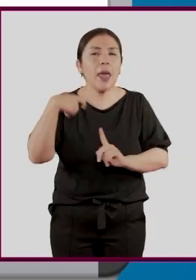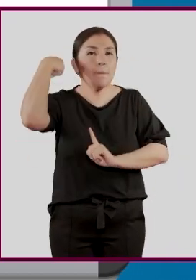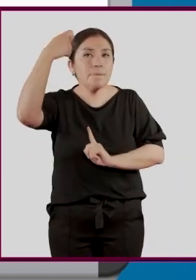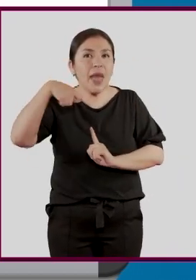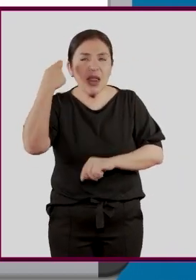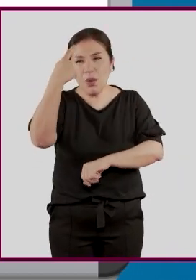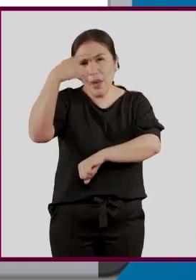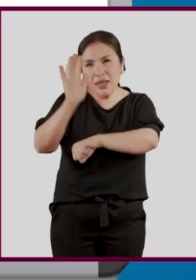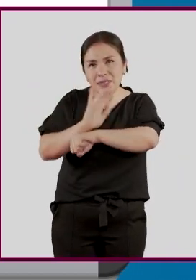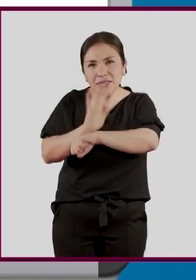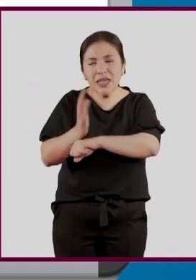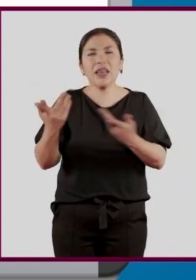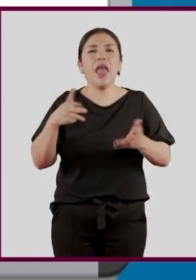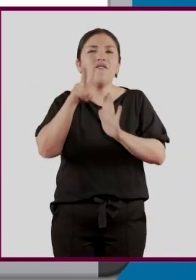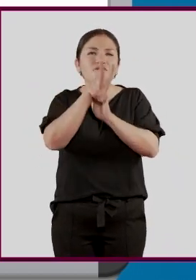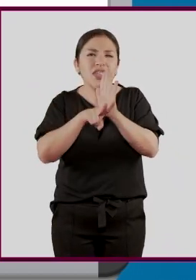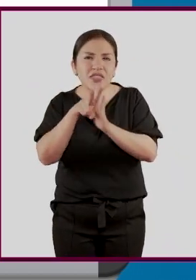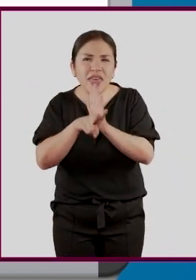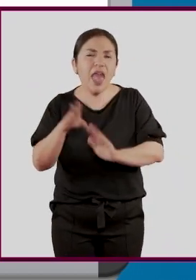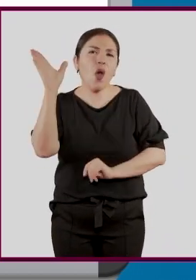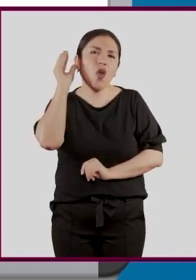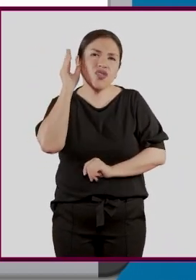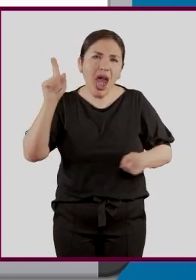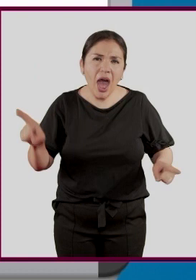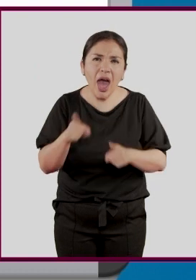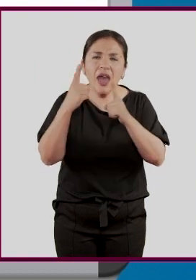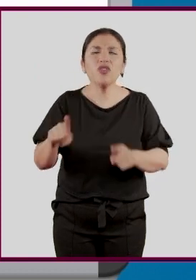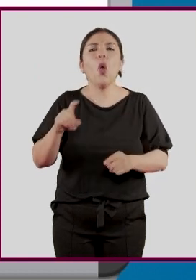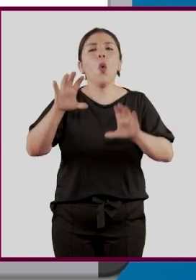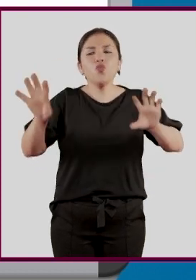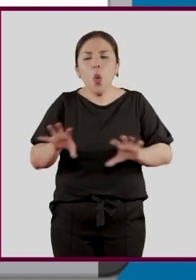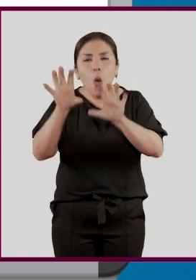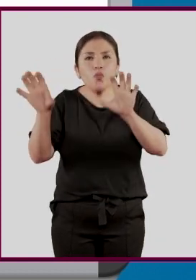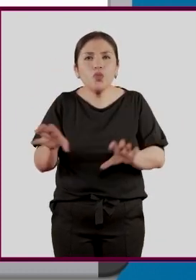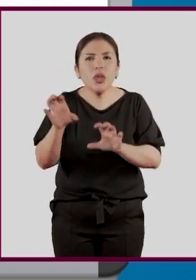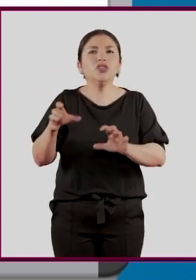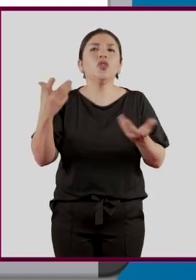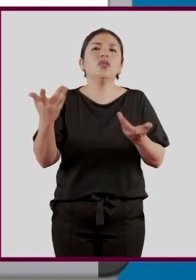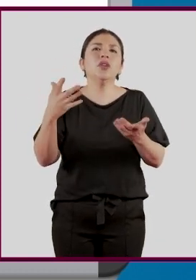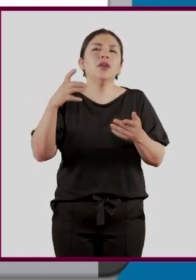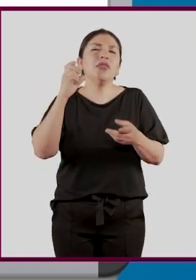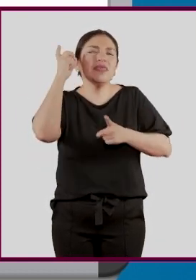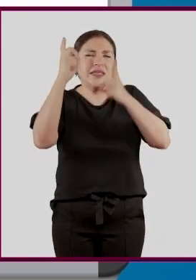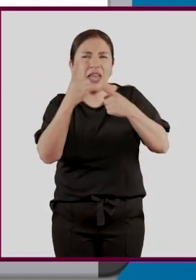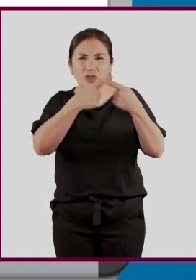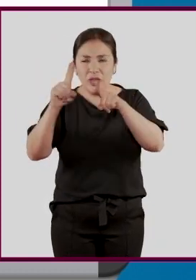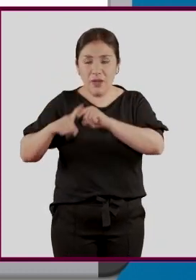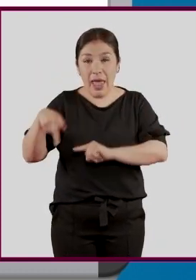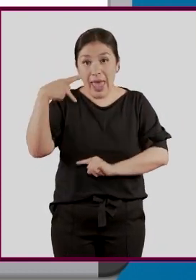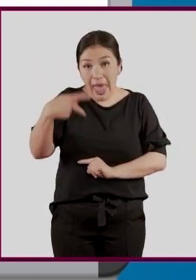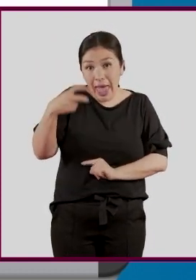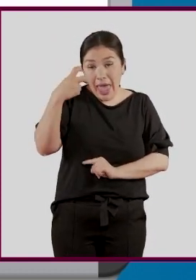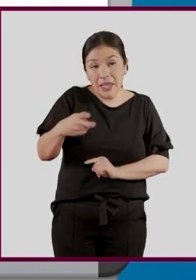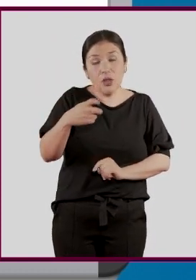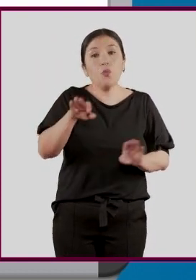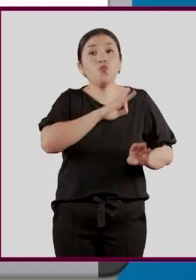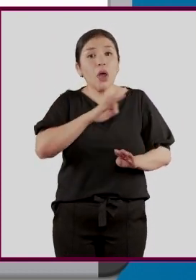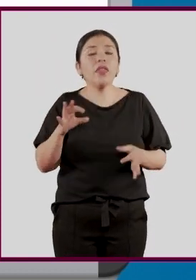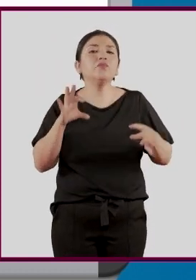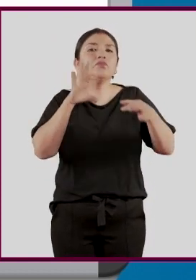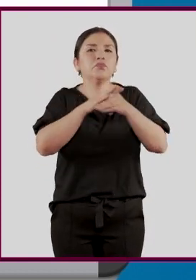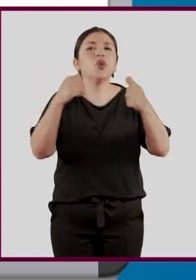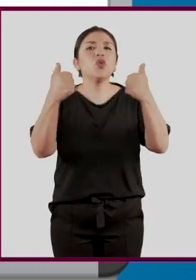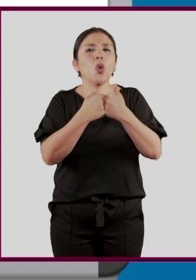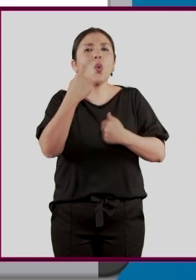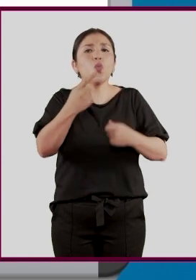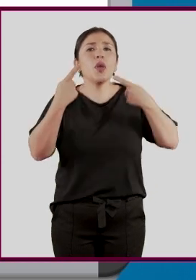películas cinematográficas, de video, radio, programas de computación o piezas de diseño. La propiedad